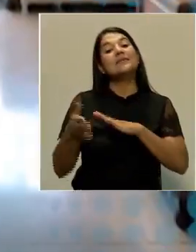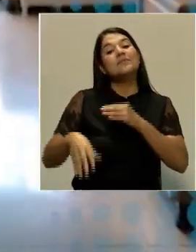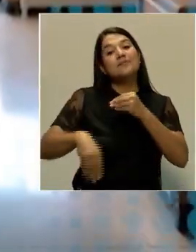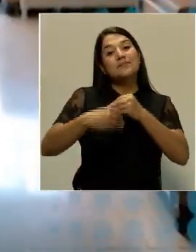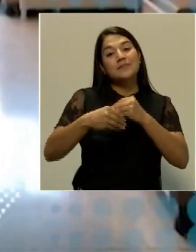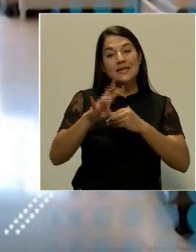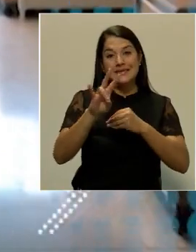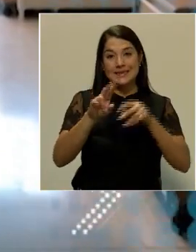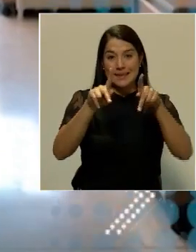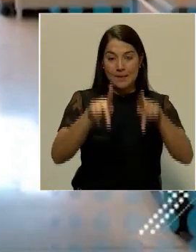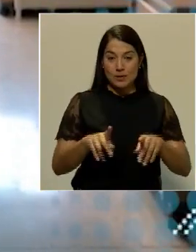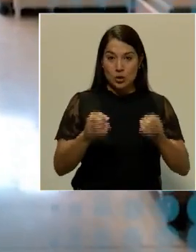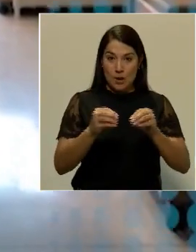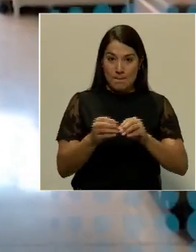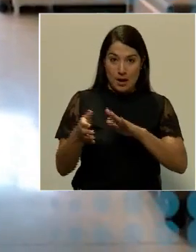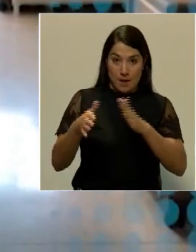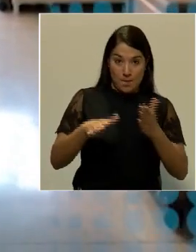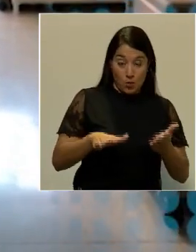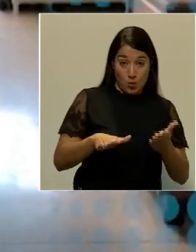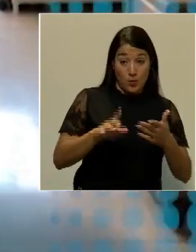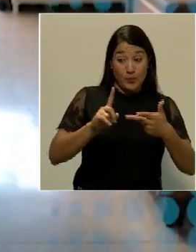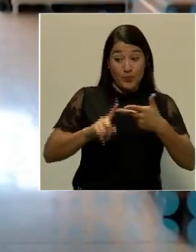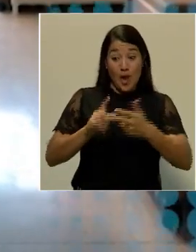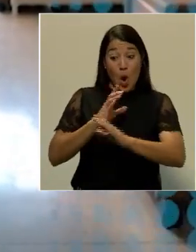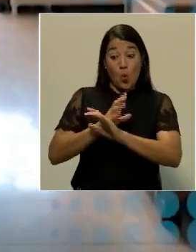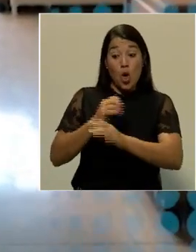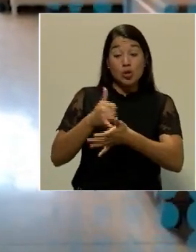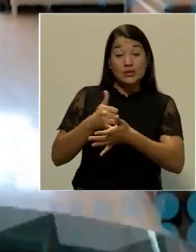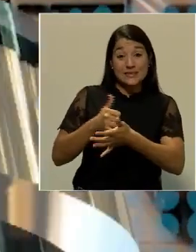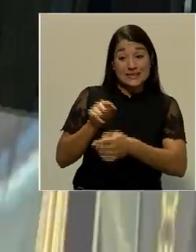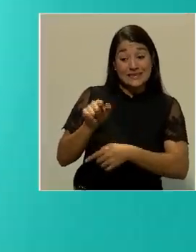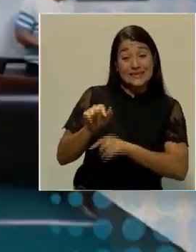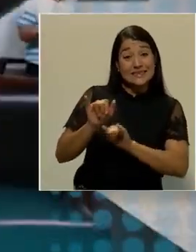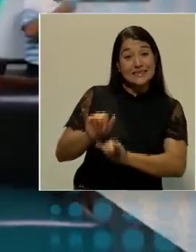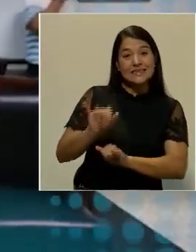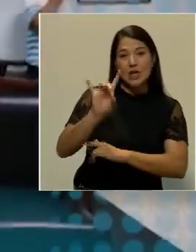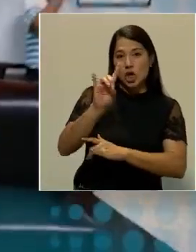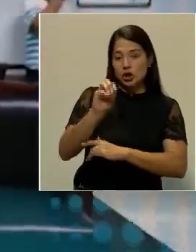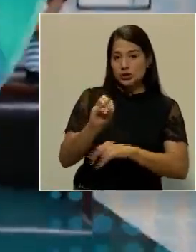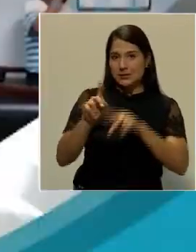más y en las unidades de cuidados intensivos hay 80 pacientes.